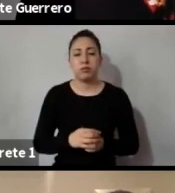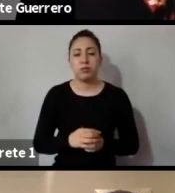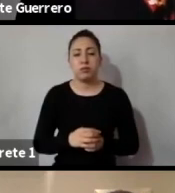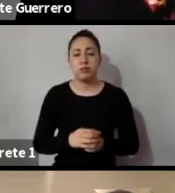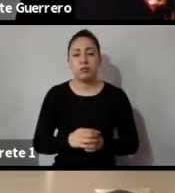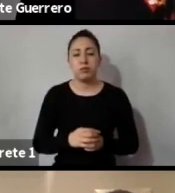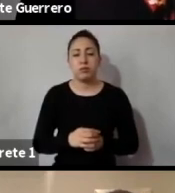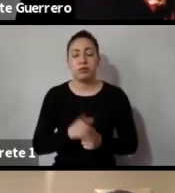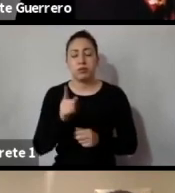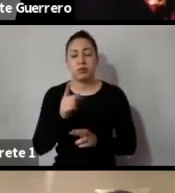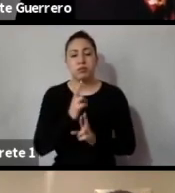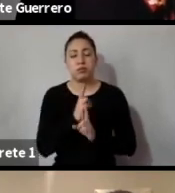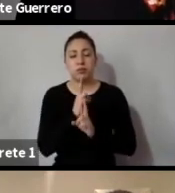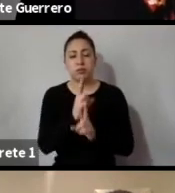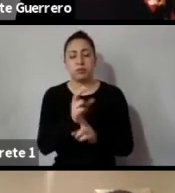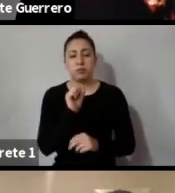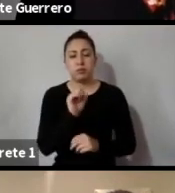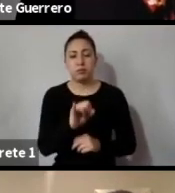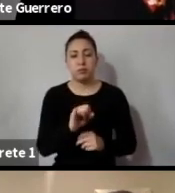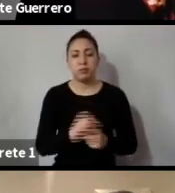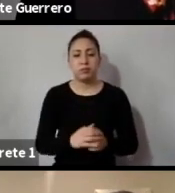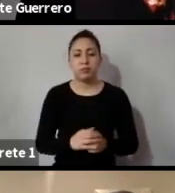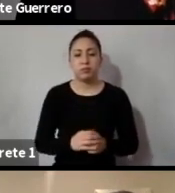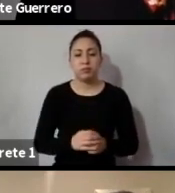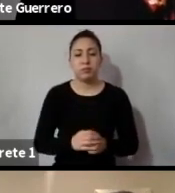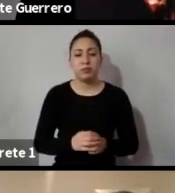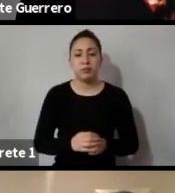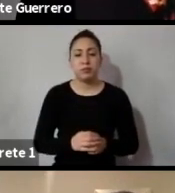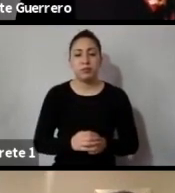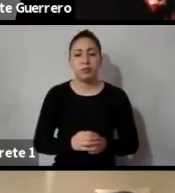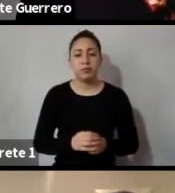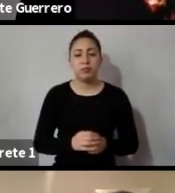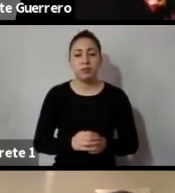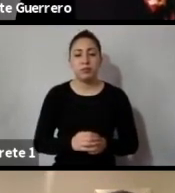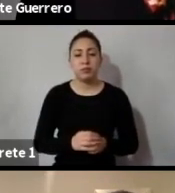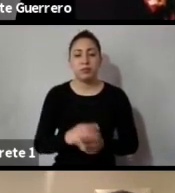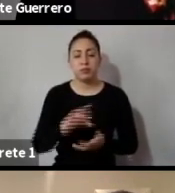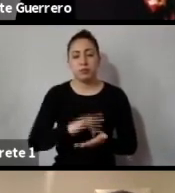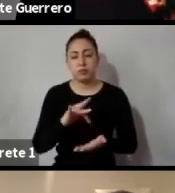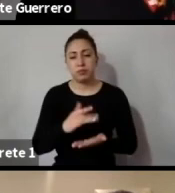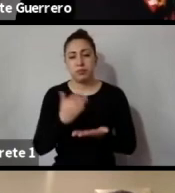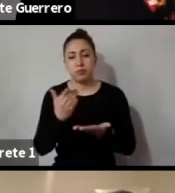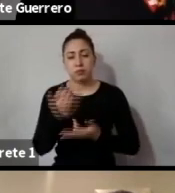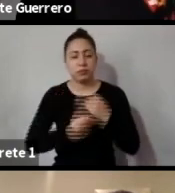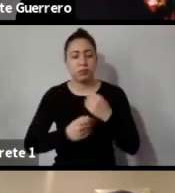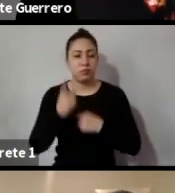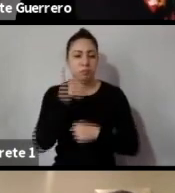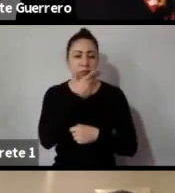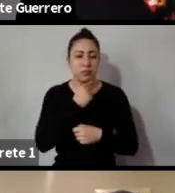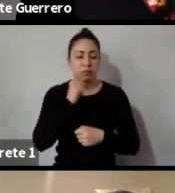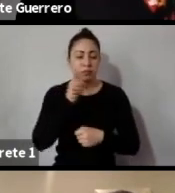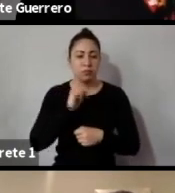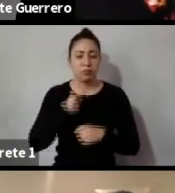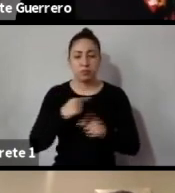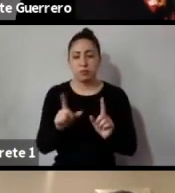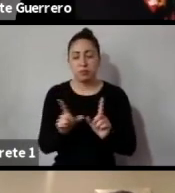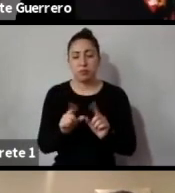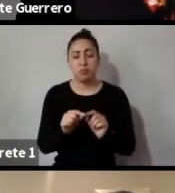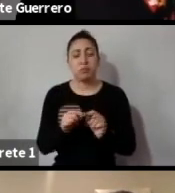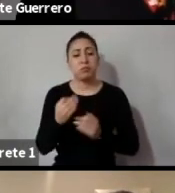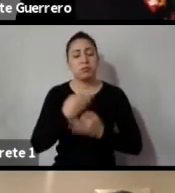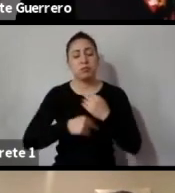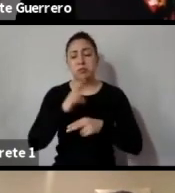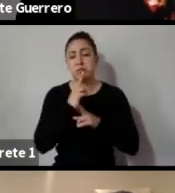Alessandra Rojo de la Vega, a favor. Muchas gracias, diputadas y diputados. Es cuanto, diputado presidente, se aprueba